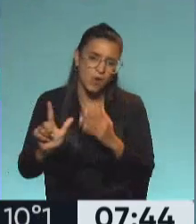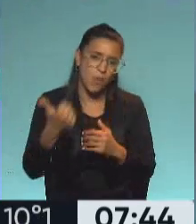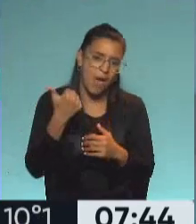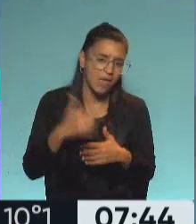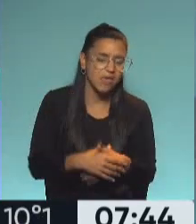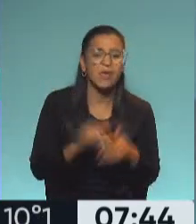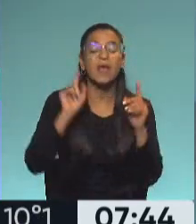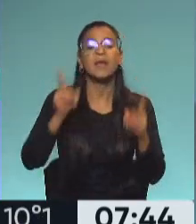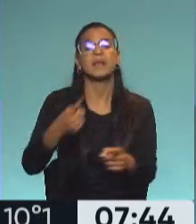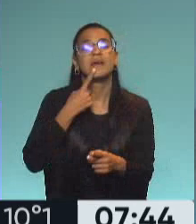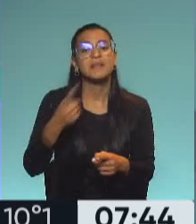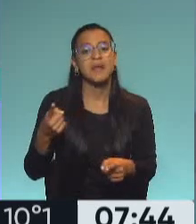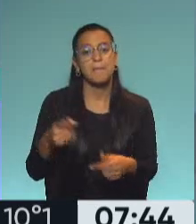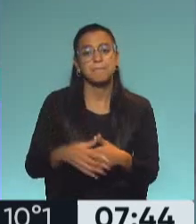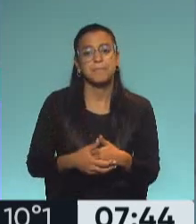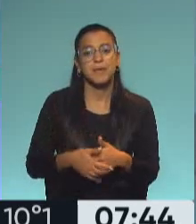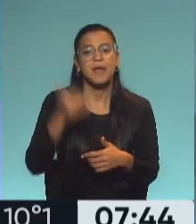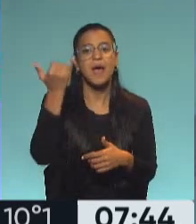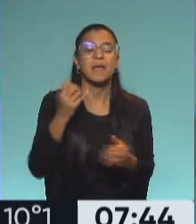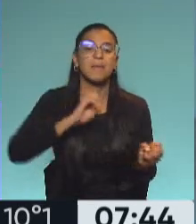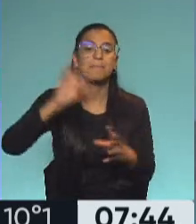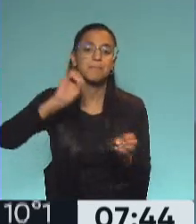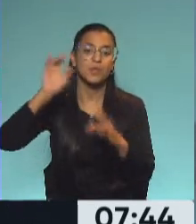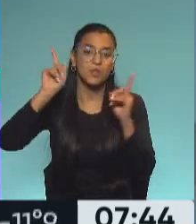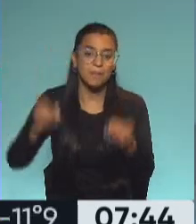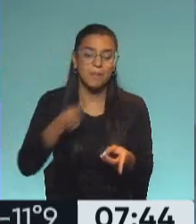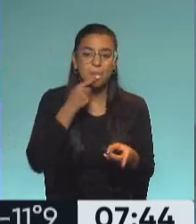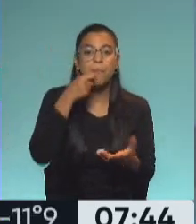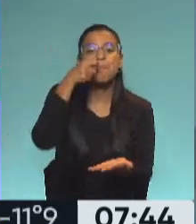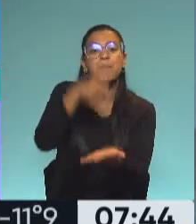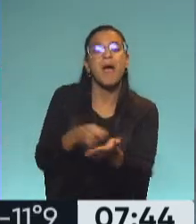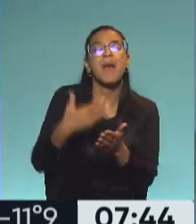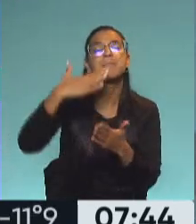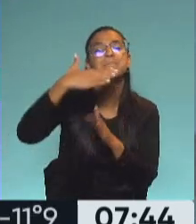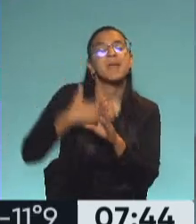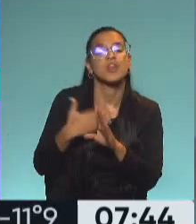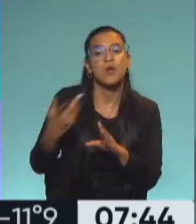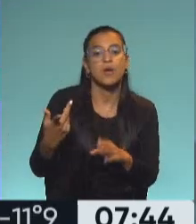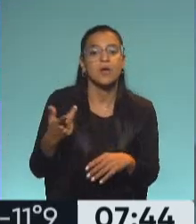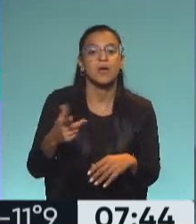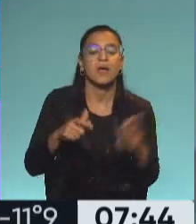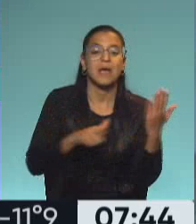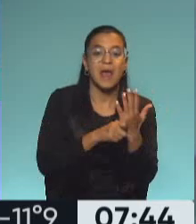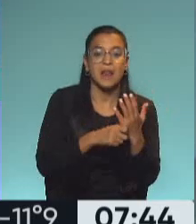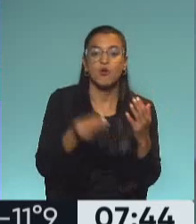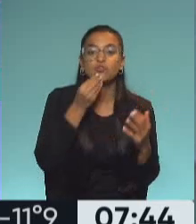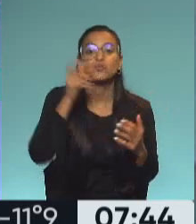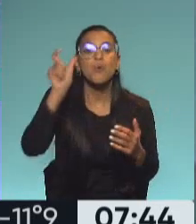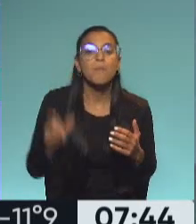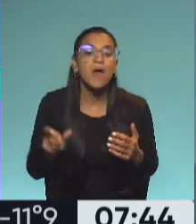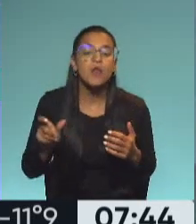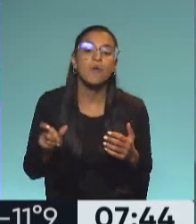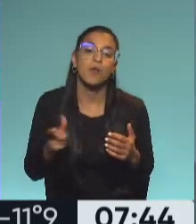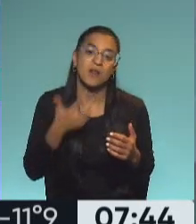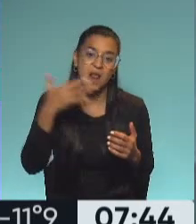escuchando recién también que entre los distintos envíos figuraban, por ejemplo, para pagar un poco menos, carne para consumo humano,